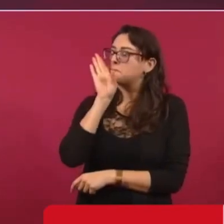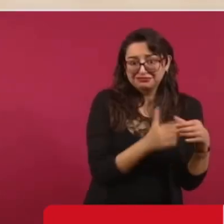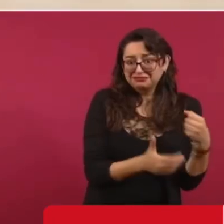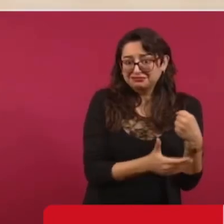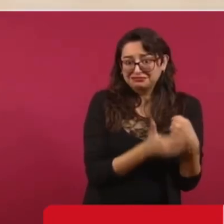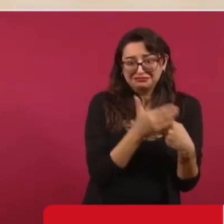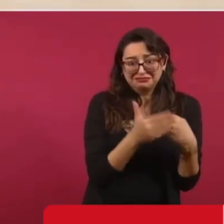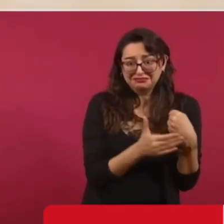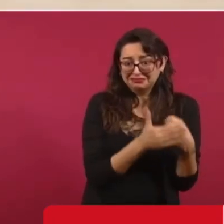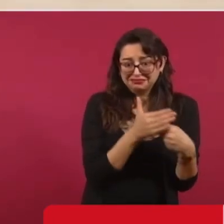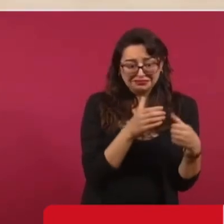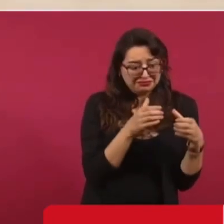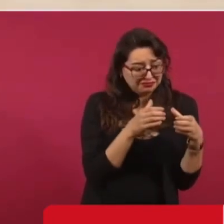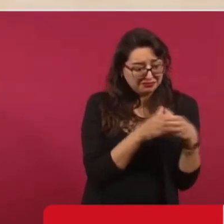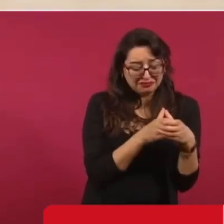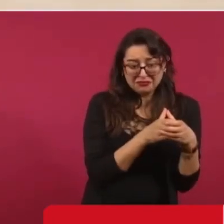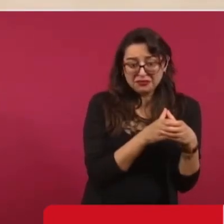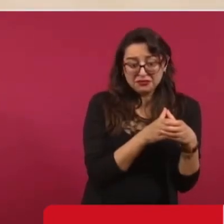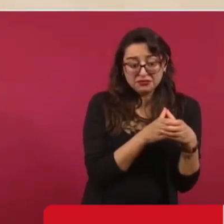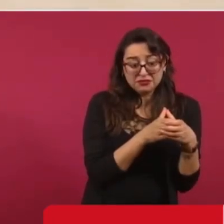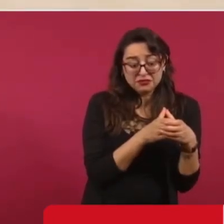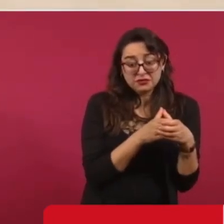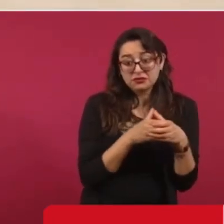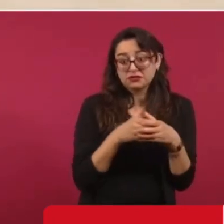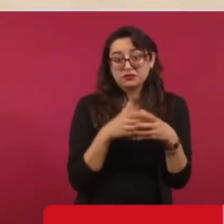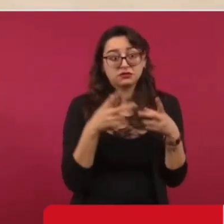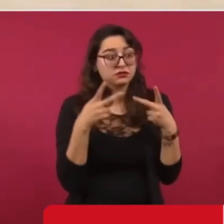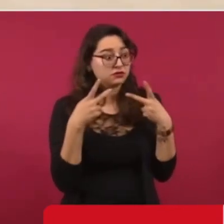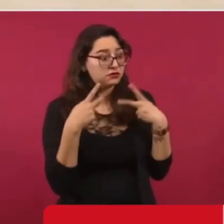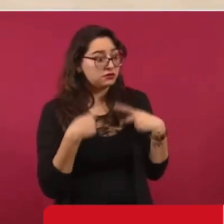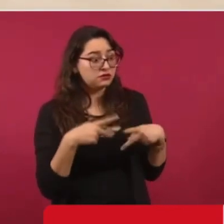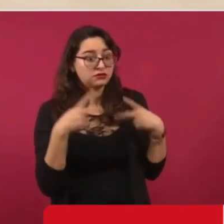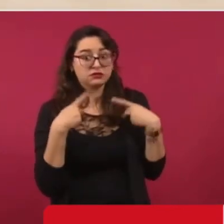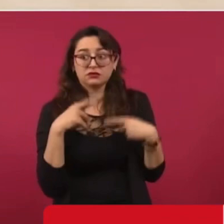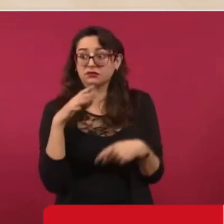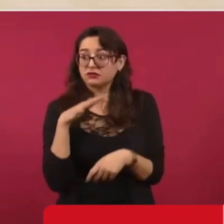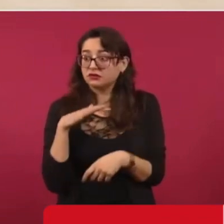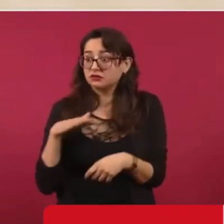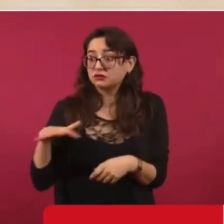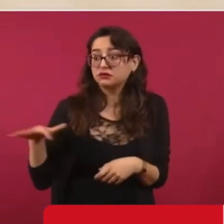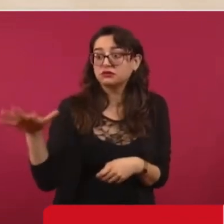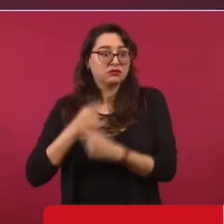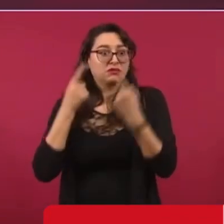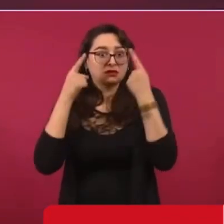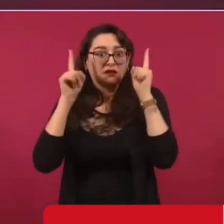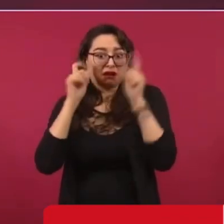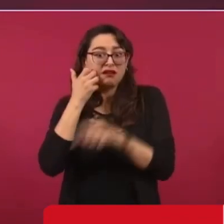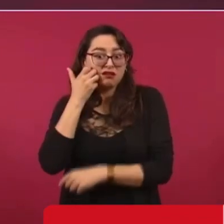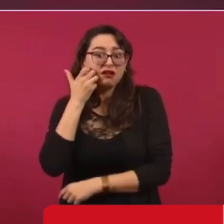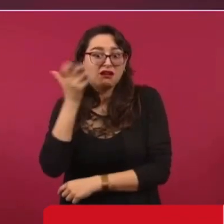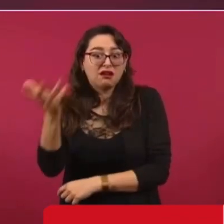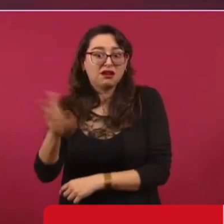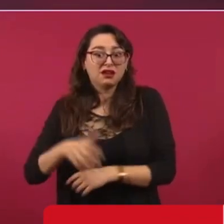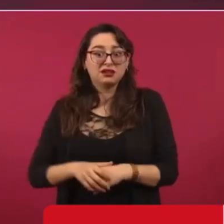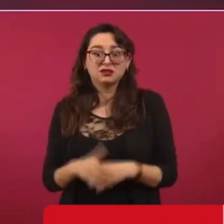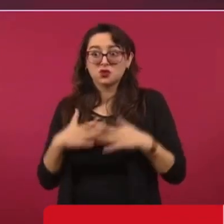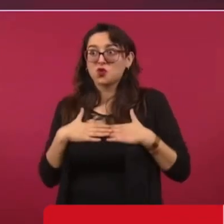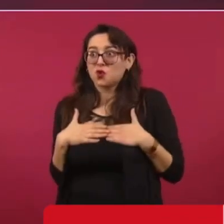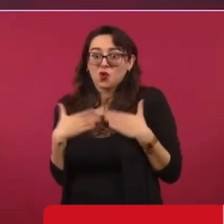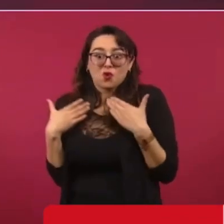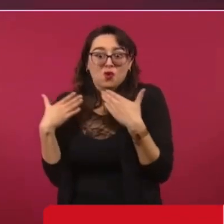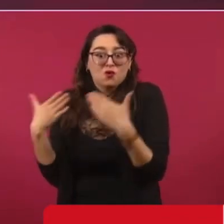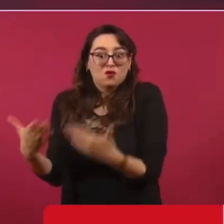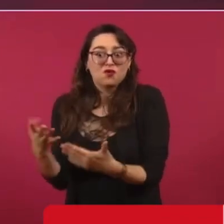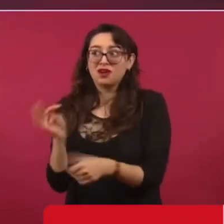el pueblo, de manera mayoritaria, le tiene confianza a la Secretaría de